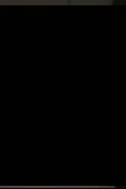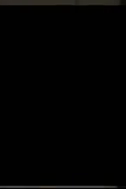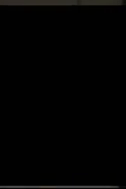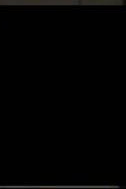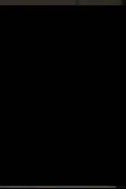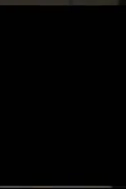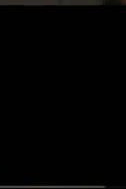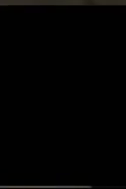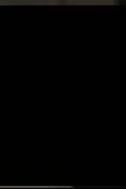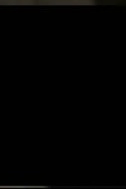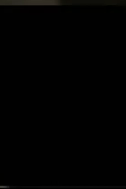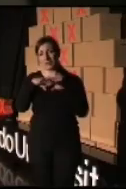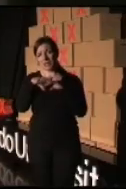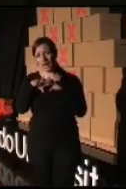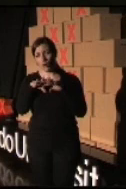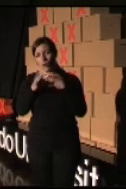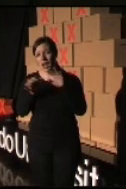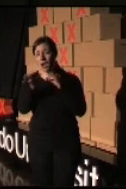célula de la que surgió.